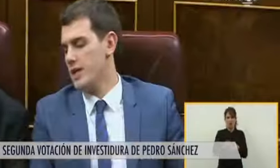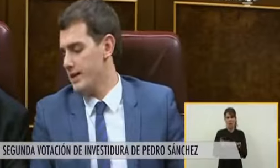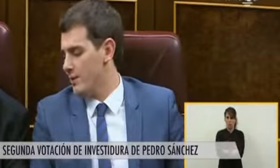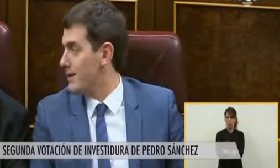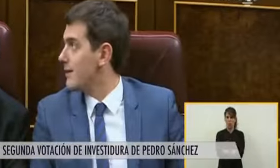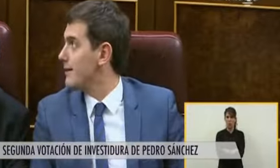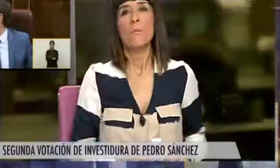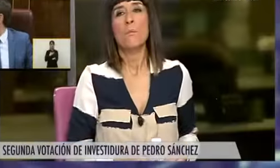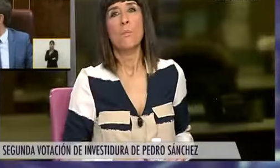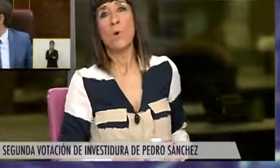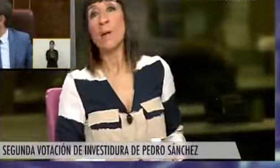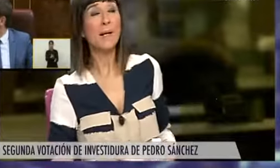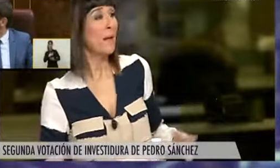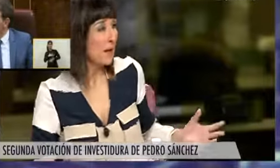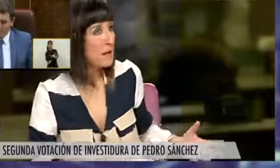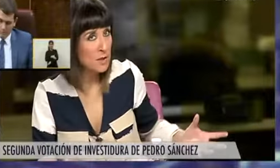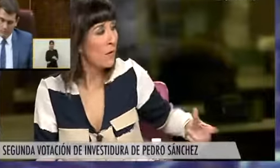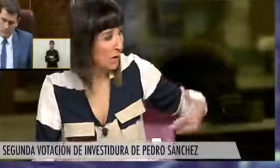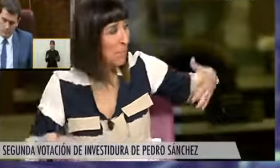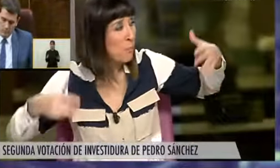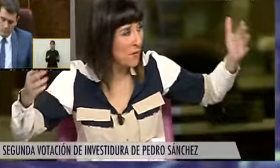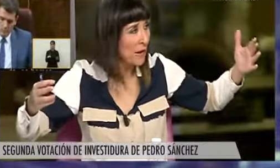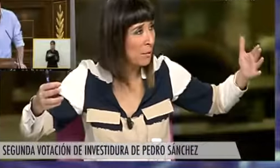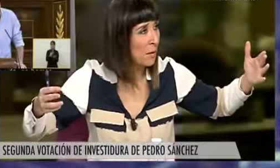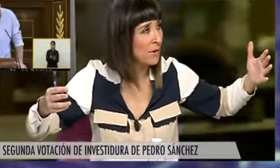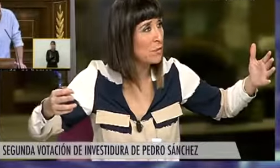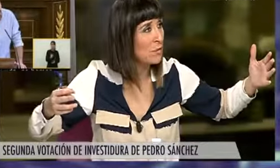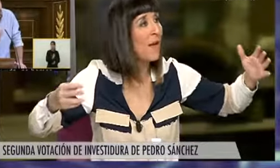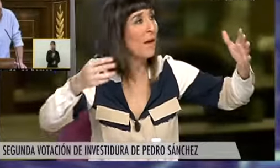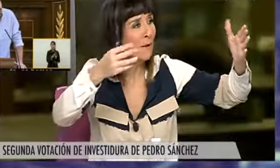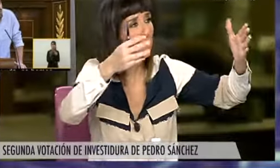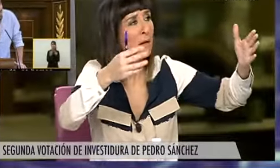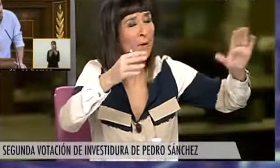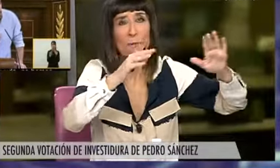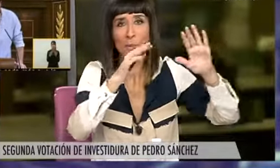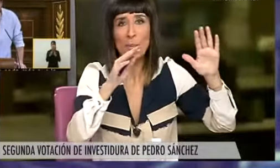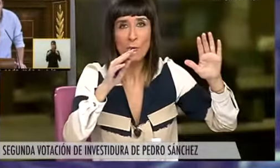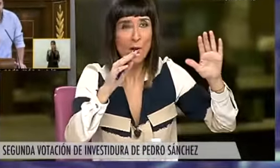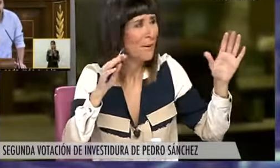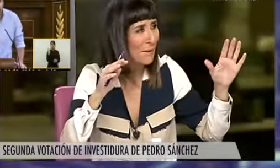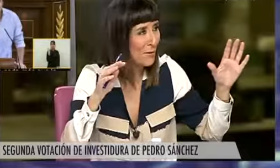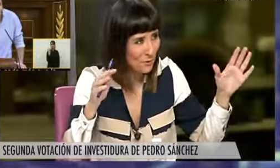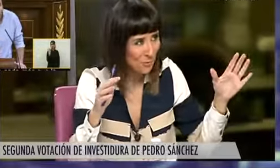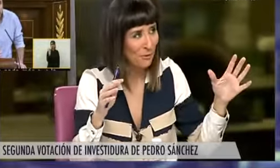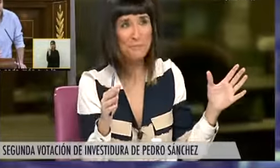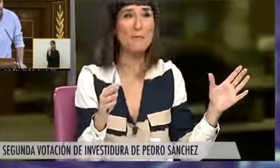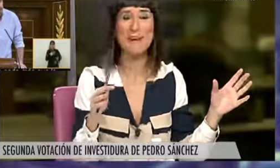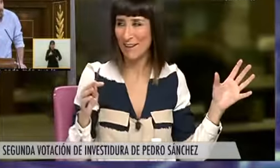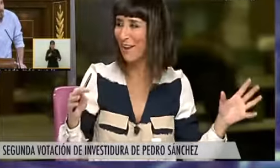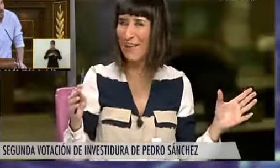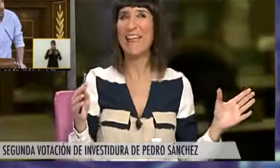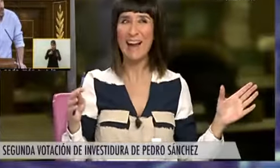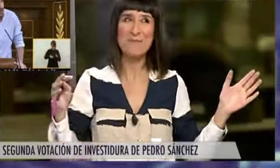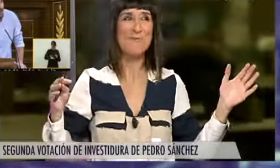ministerio, nosotros no hemos pedido nada más que la... Bueno, Albert Rivera, insinuando que también puede llegar a apoyar al Partido Social... A ver, ay, perdón, Albert Rivera, no, perdón,